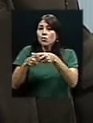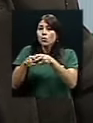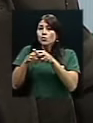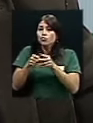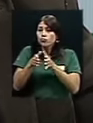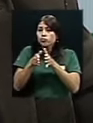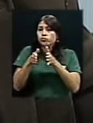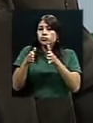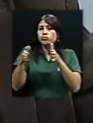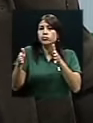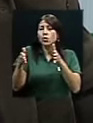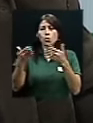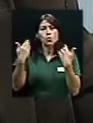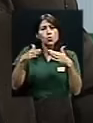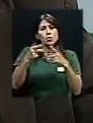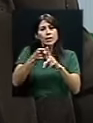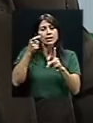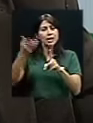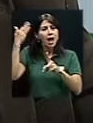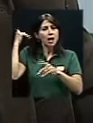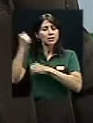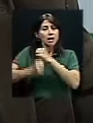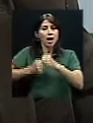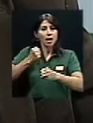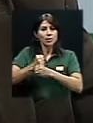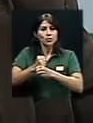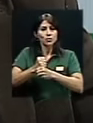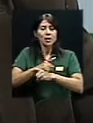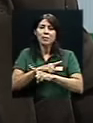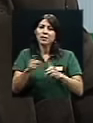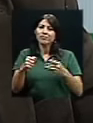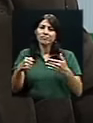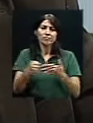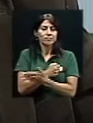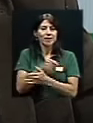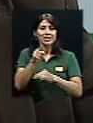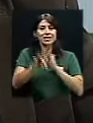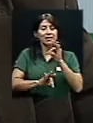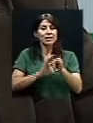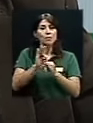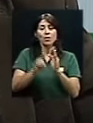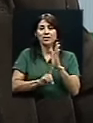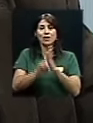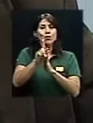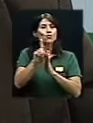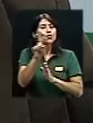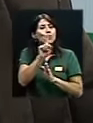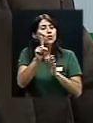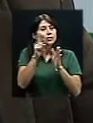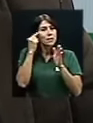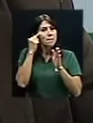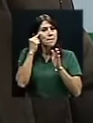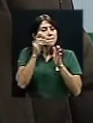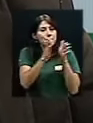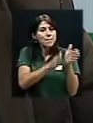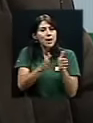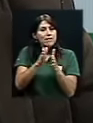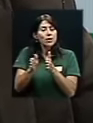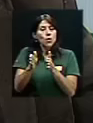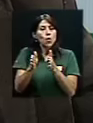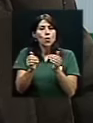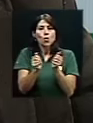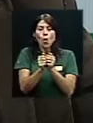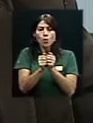lo que es una lástima es que ese tipo de desarrollo no se planificara estratégicamente desde el punto de vista ambiental, porque a estas alturas